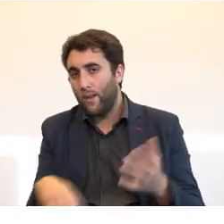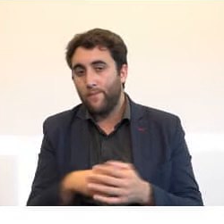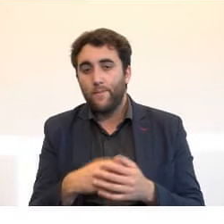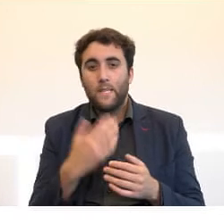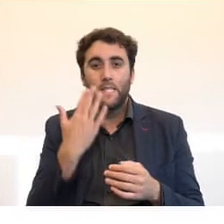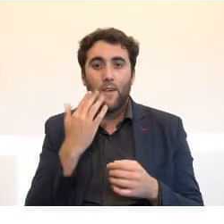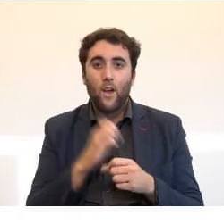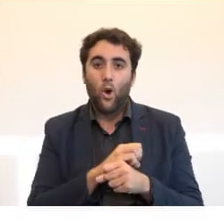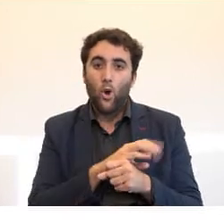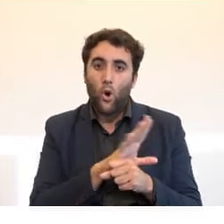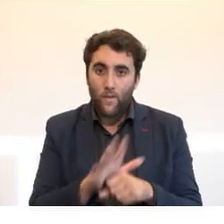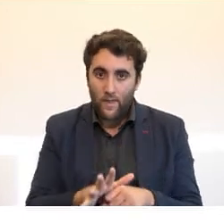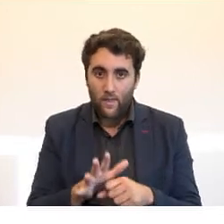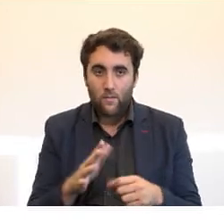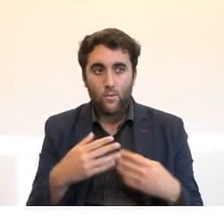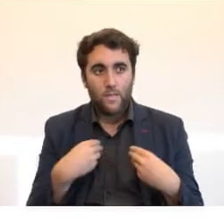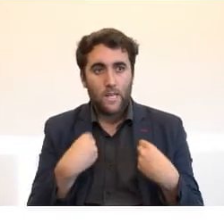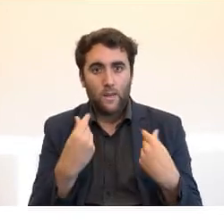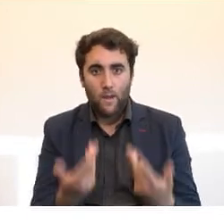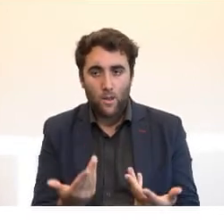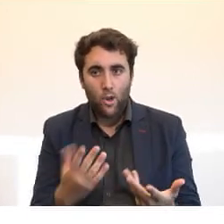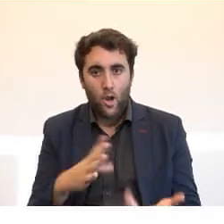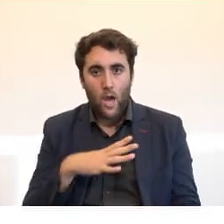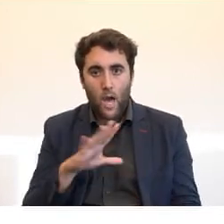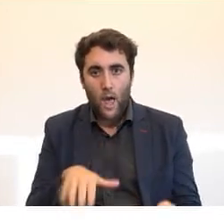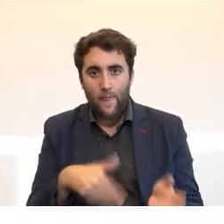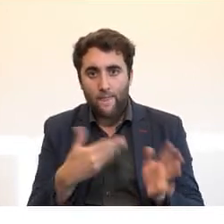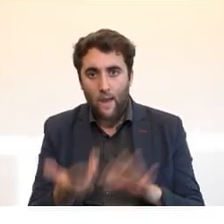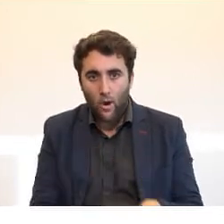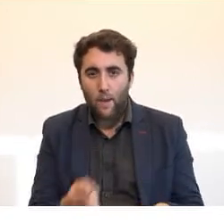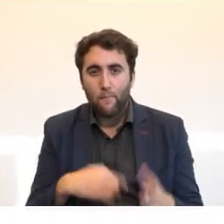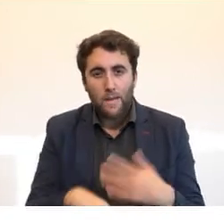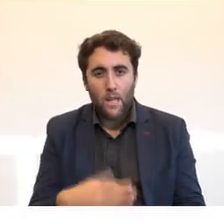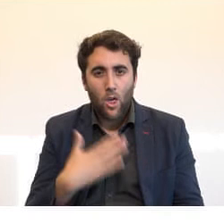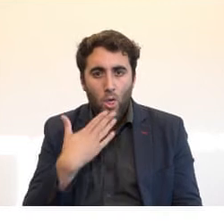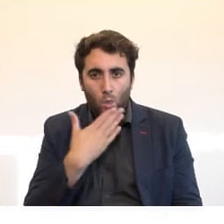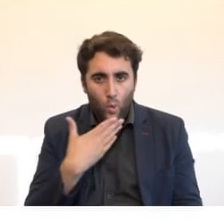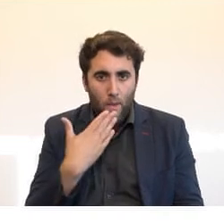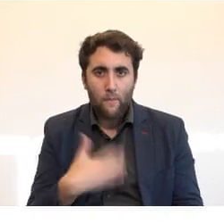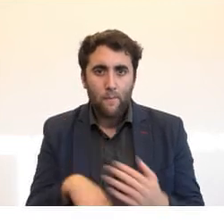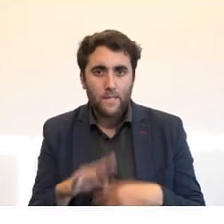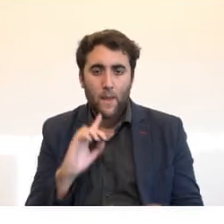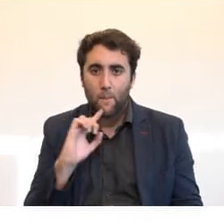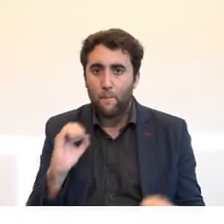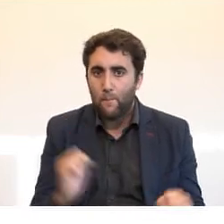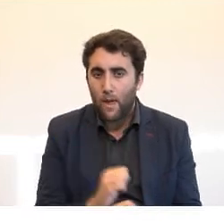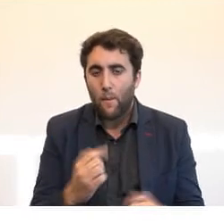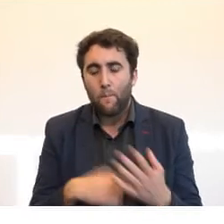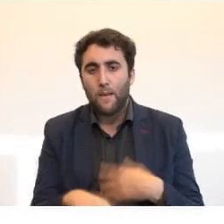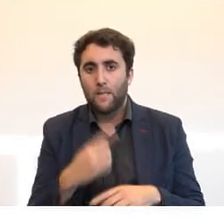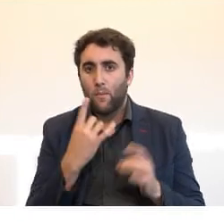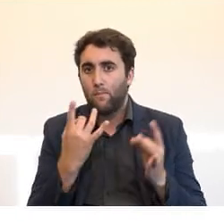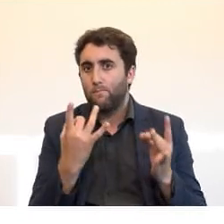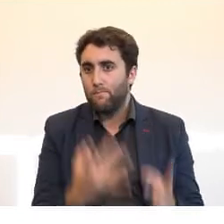ha generado un sentimiento todavía mayor de desconfianza, de miedo, de rechazo hacia el otro.